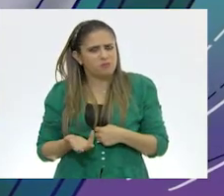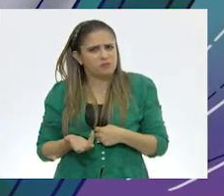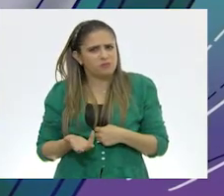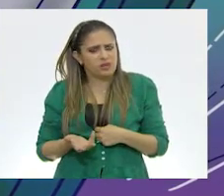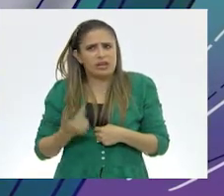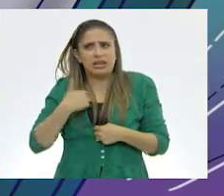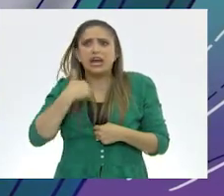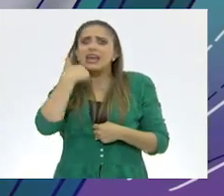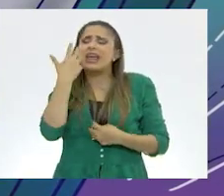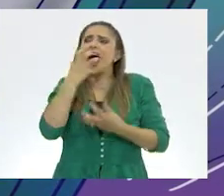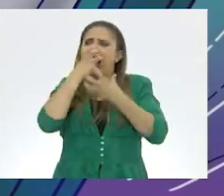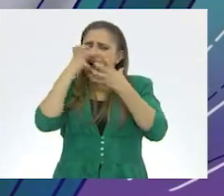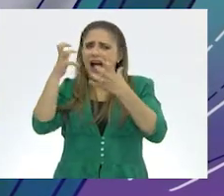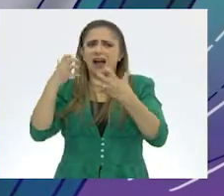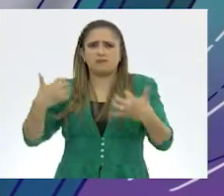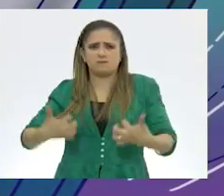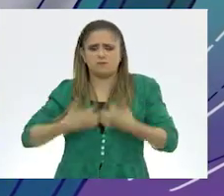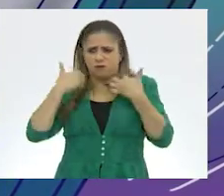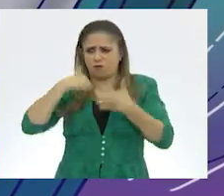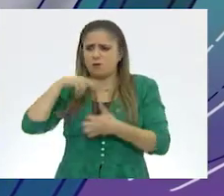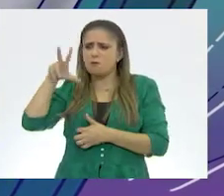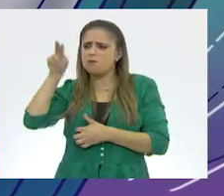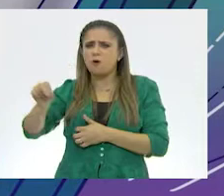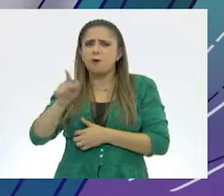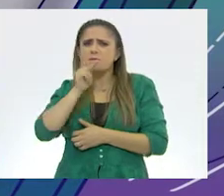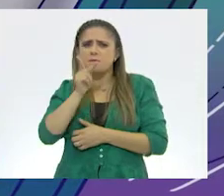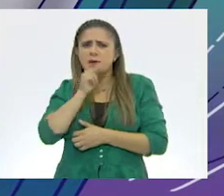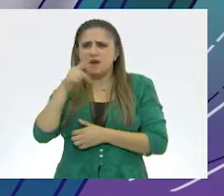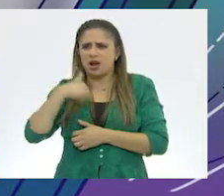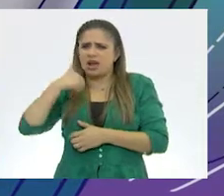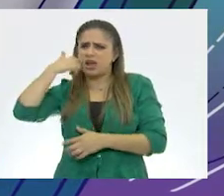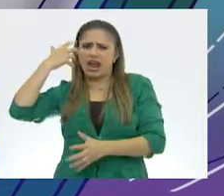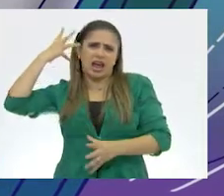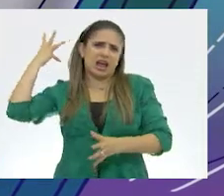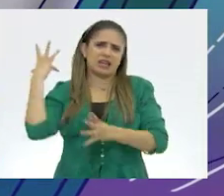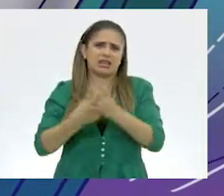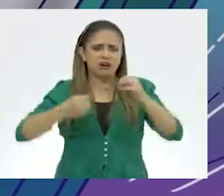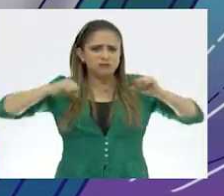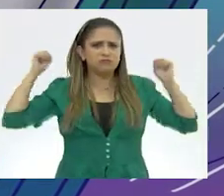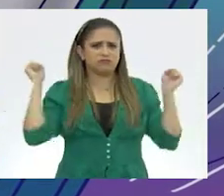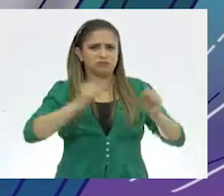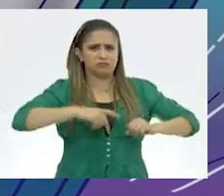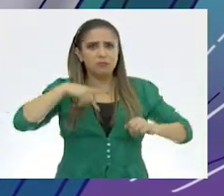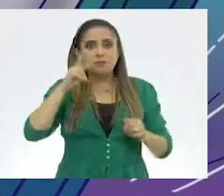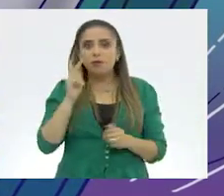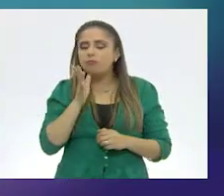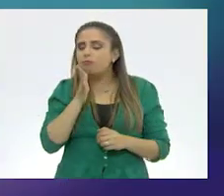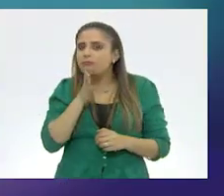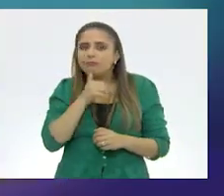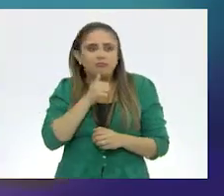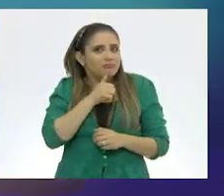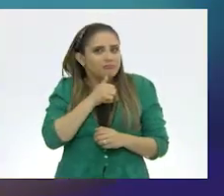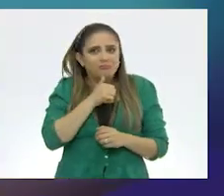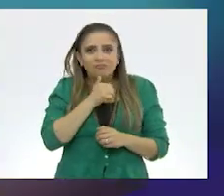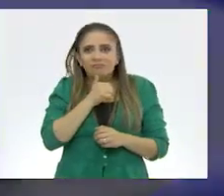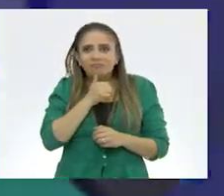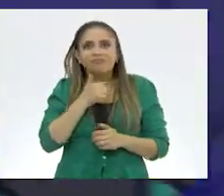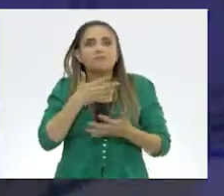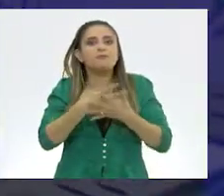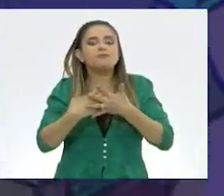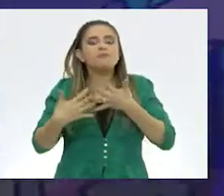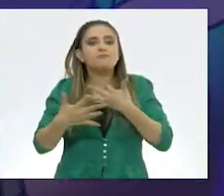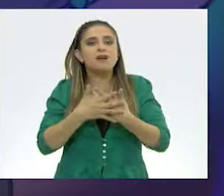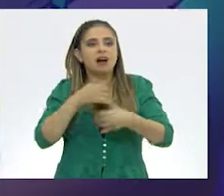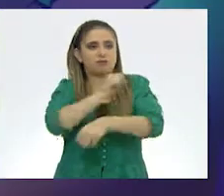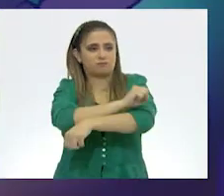Quise gritar protestando. Quise incorporarme y echar a correr sin ningún rumbo, pero no pude. 4 pesadas manos cubiertas